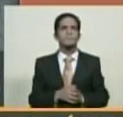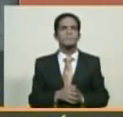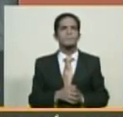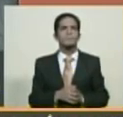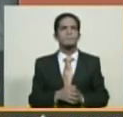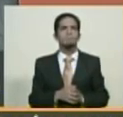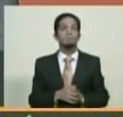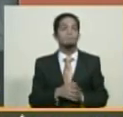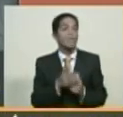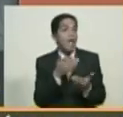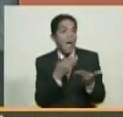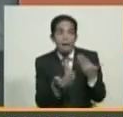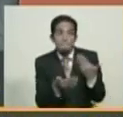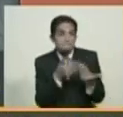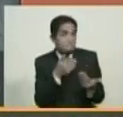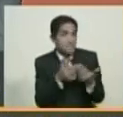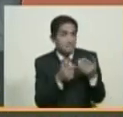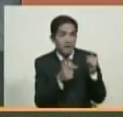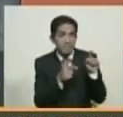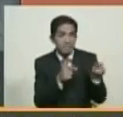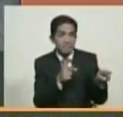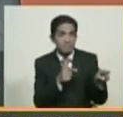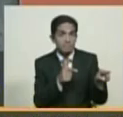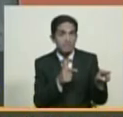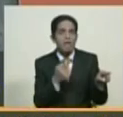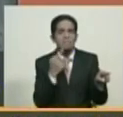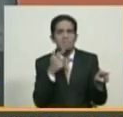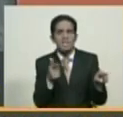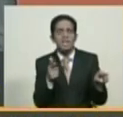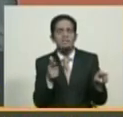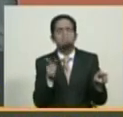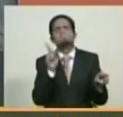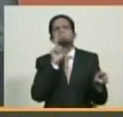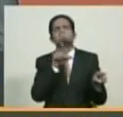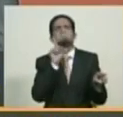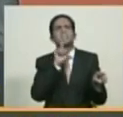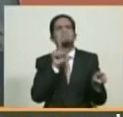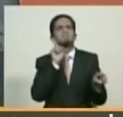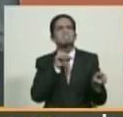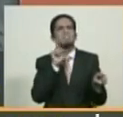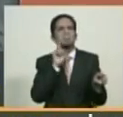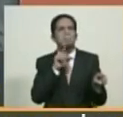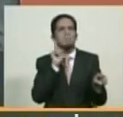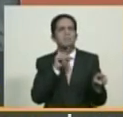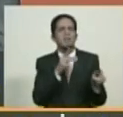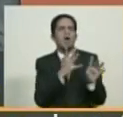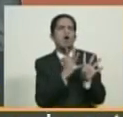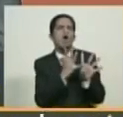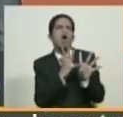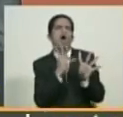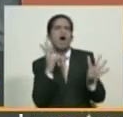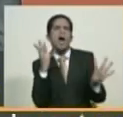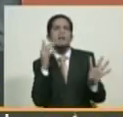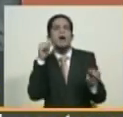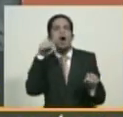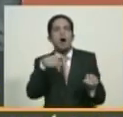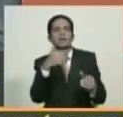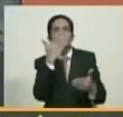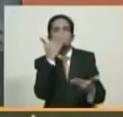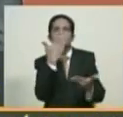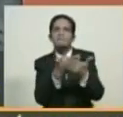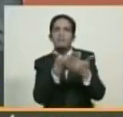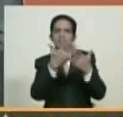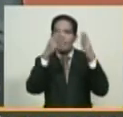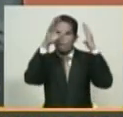A pesar de eso, dijeron que había sido un montaje. Las colas hoy en la Embajada